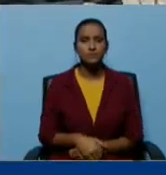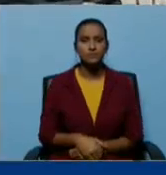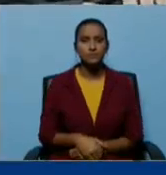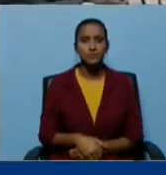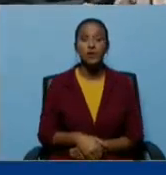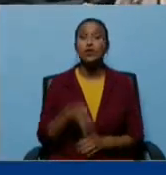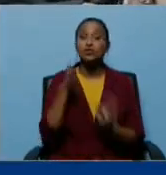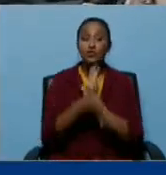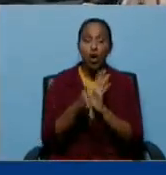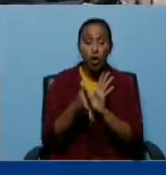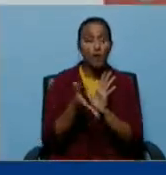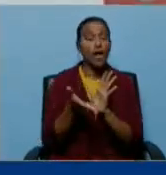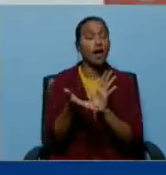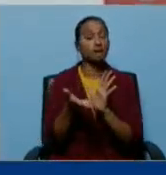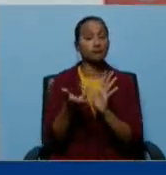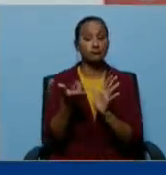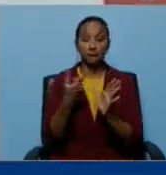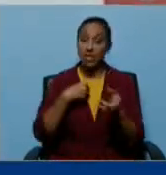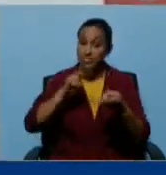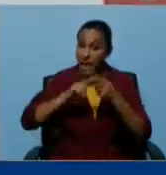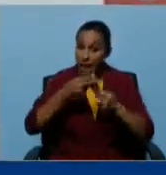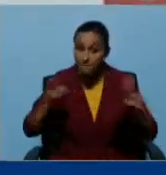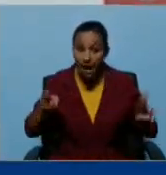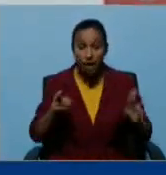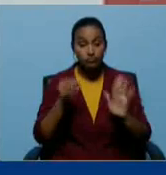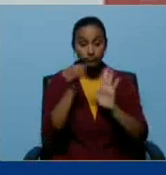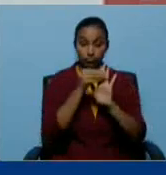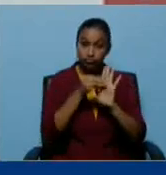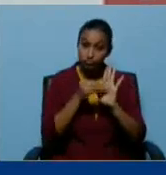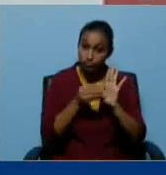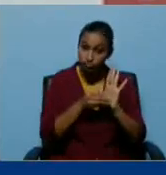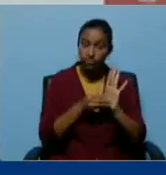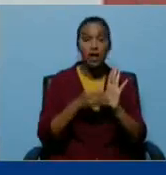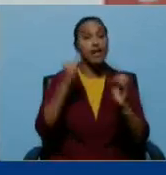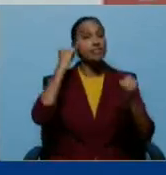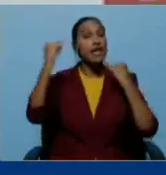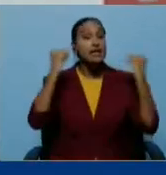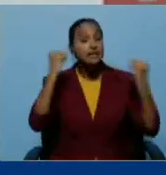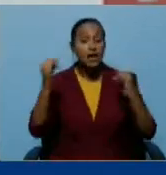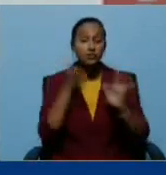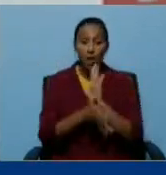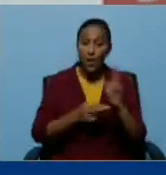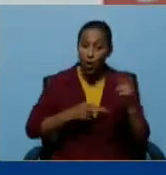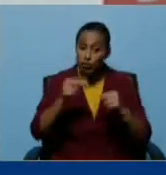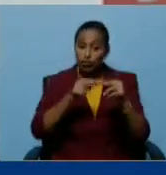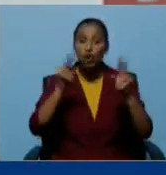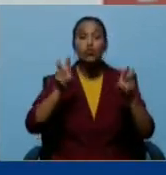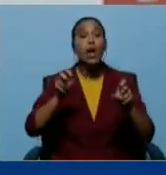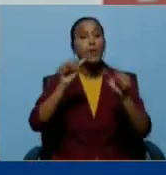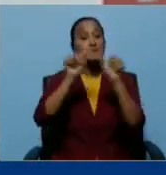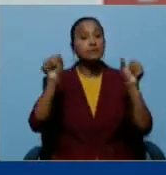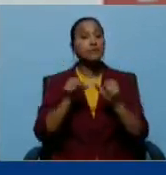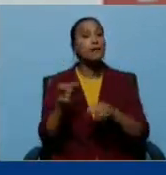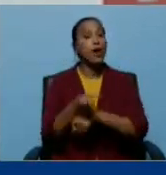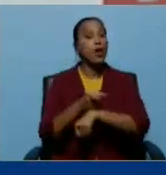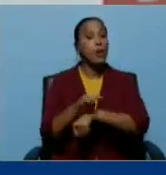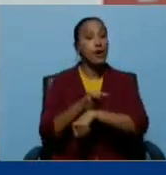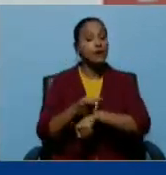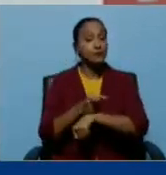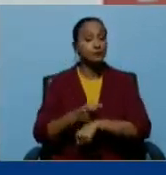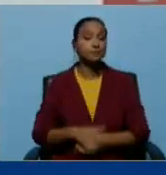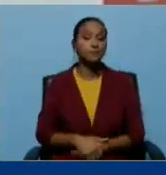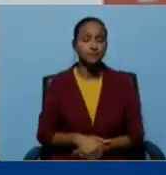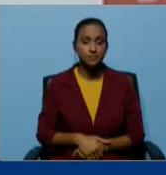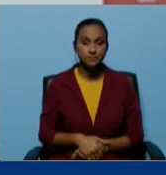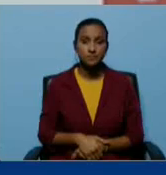consolidación de la paz. Y tiene su componente estratégico, que es construcción del nuevo sistema de gobierno, donde